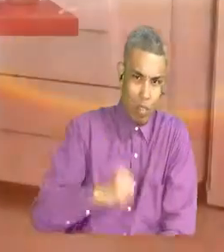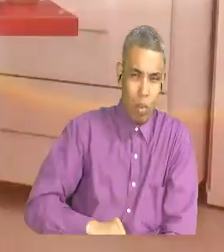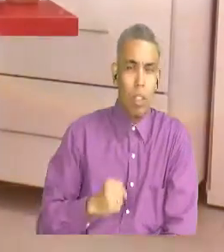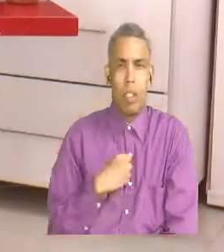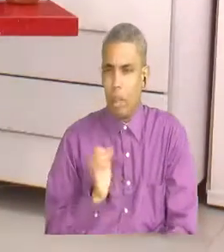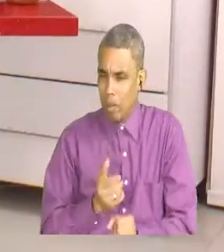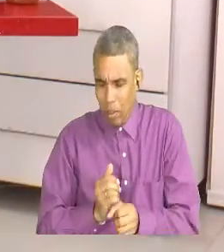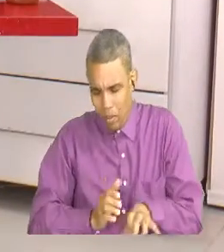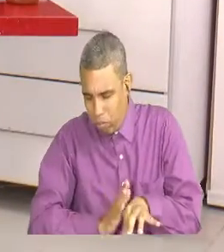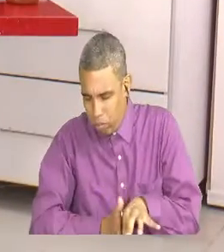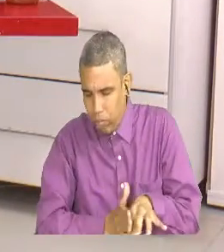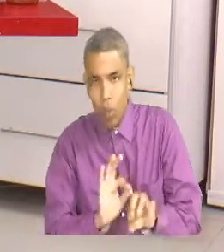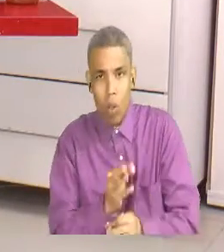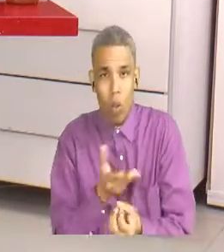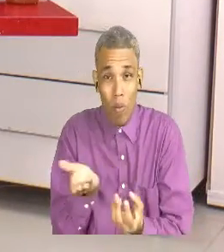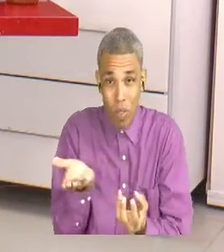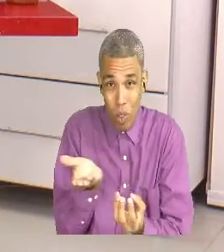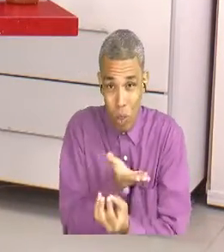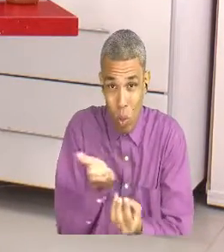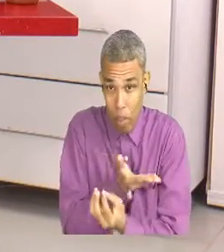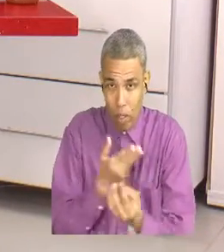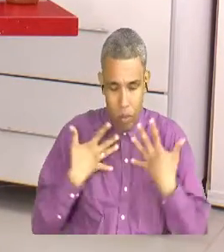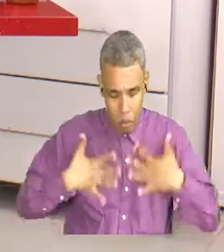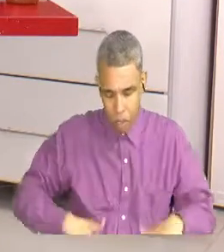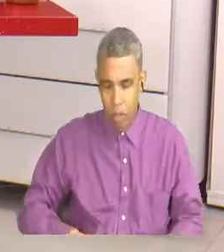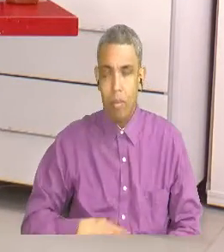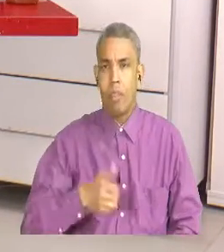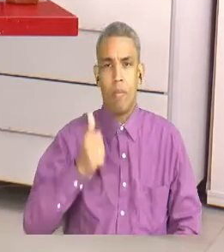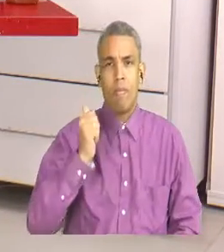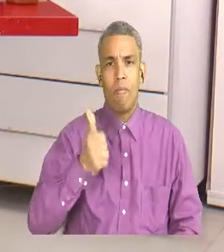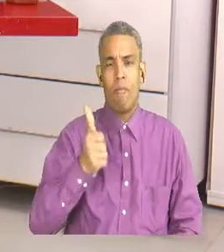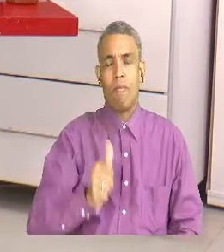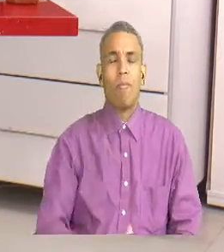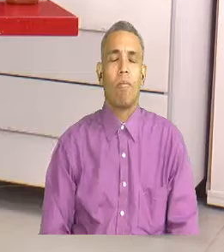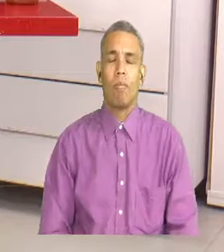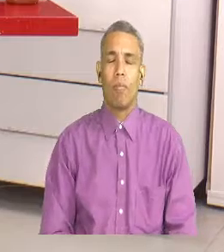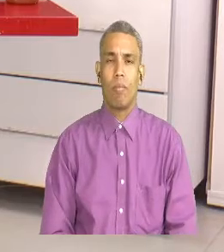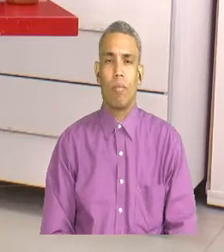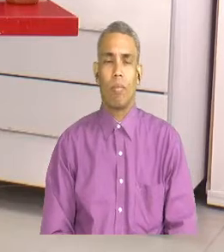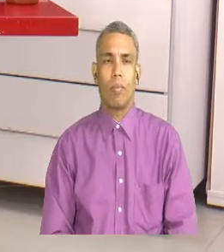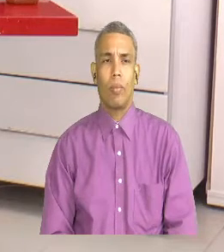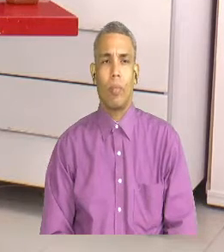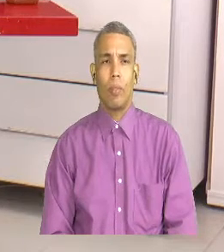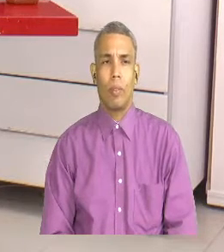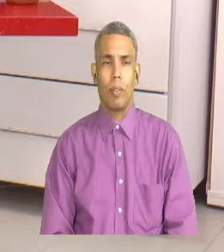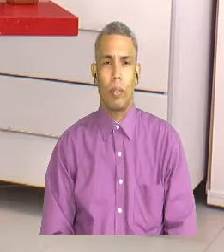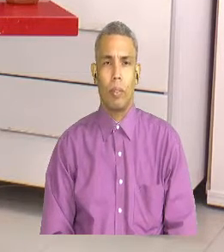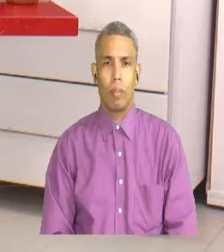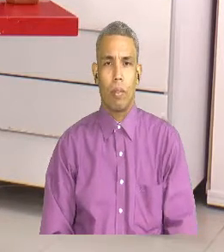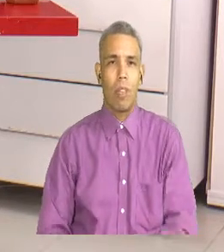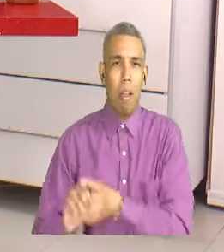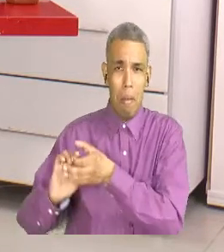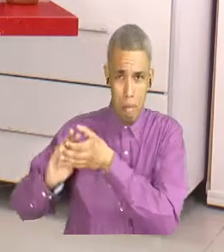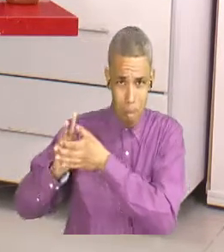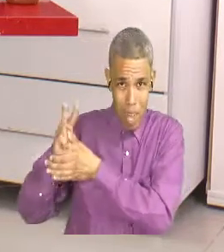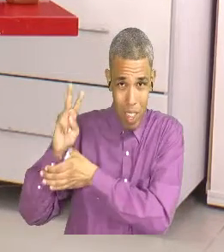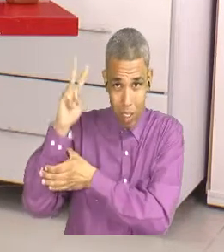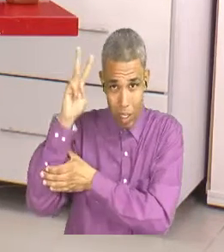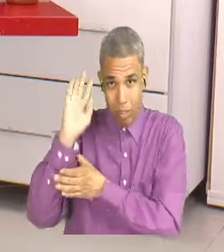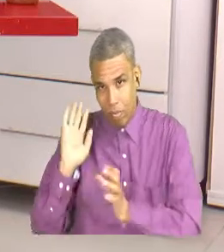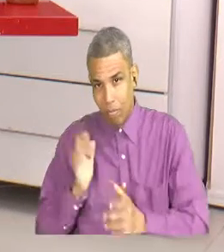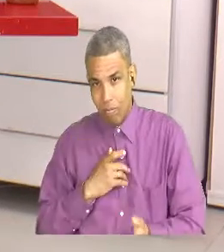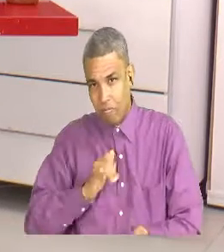Entonces va bien con todo. Es como, la salsa es como un poquito vegetariana, o la pasta, la receta es como